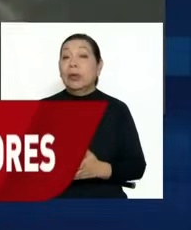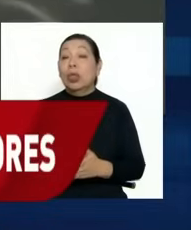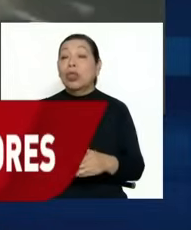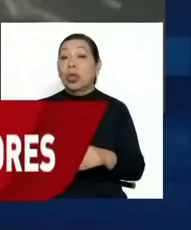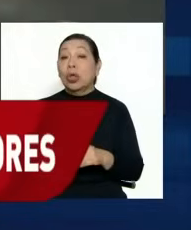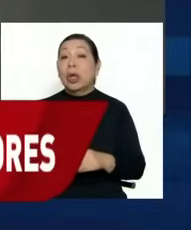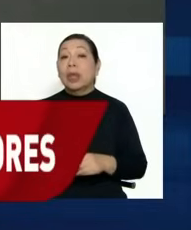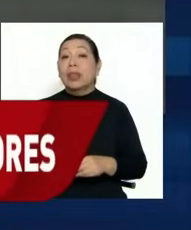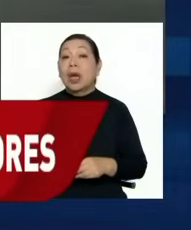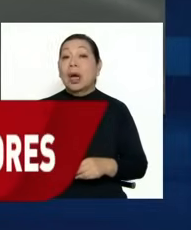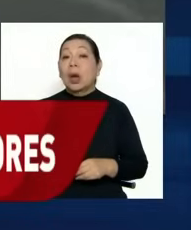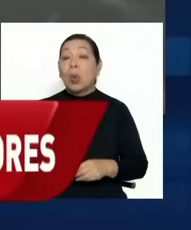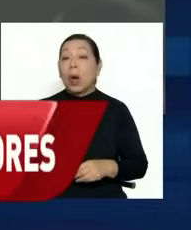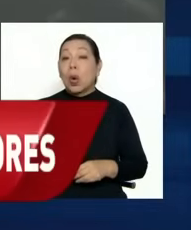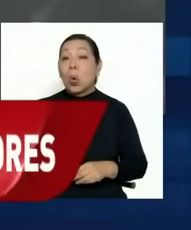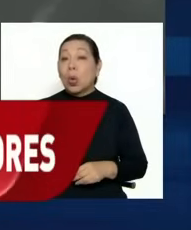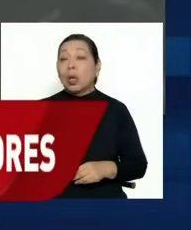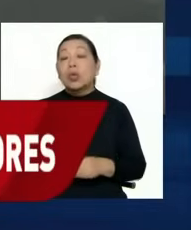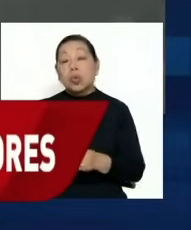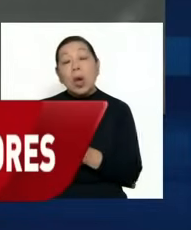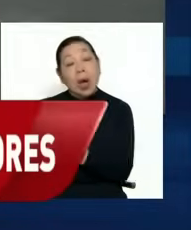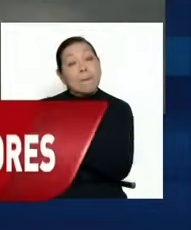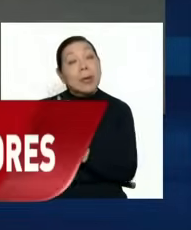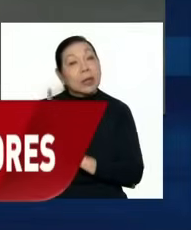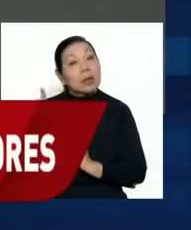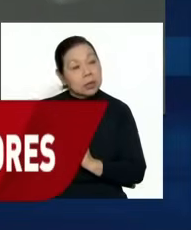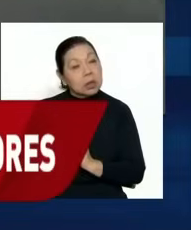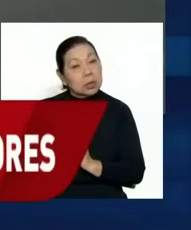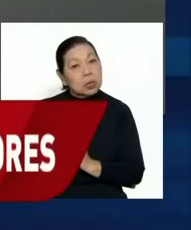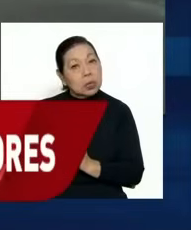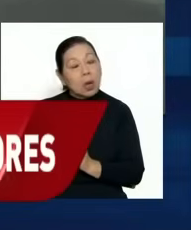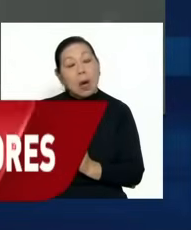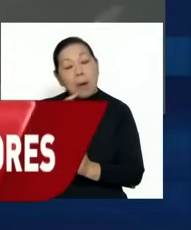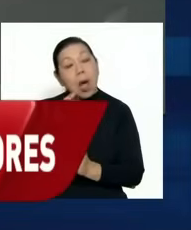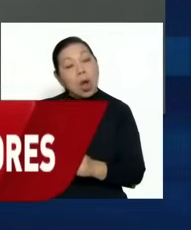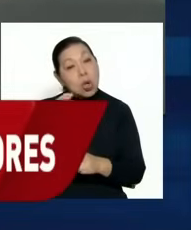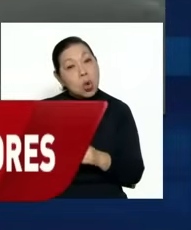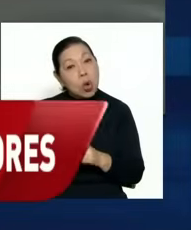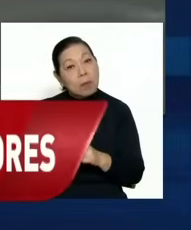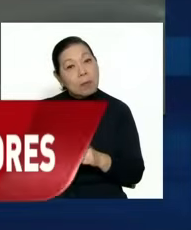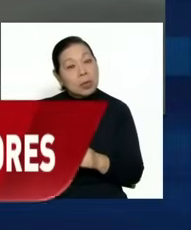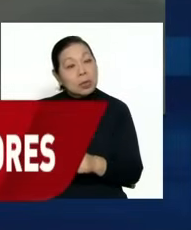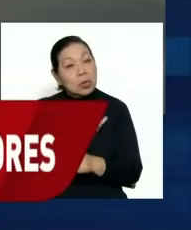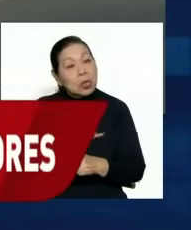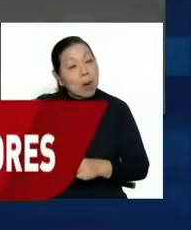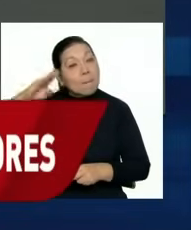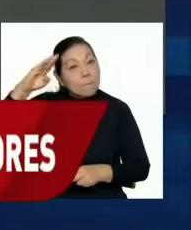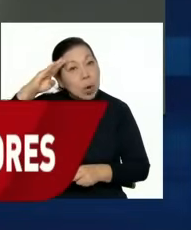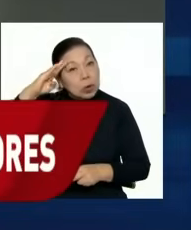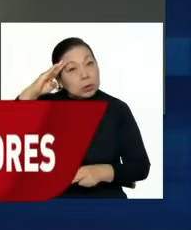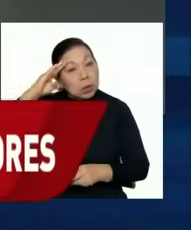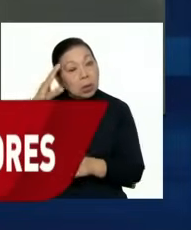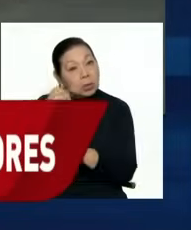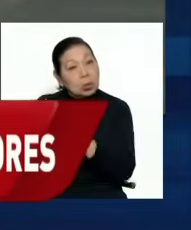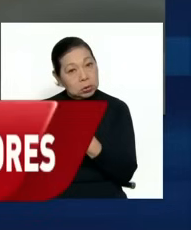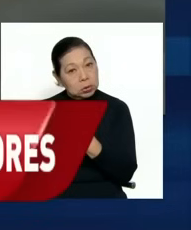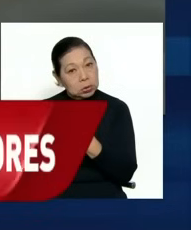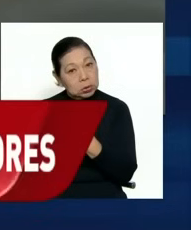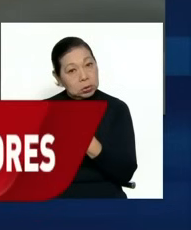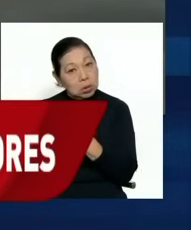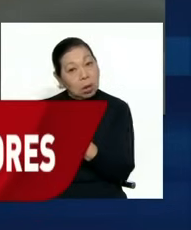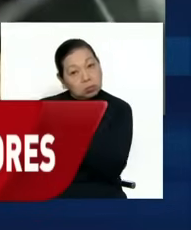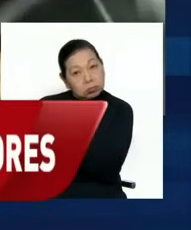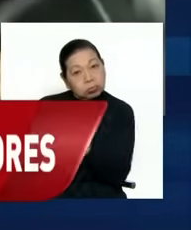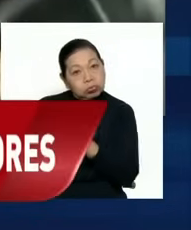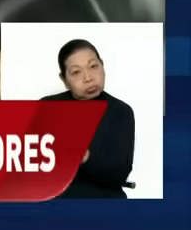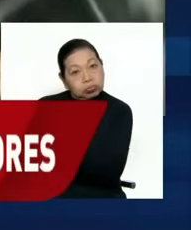doctora Carguajulca, y le he pedido y le he solicitado en nombre de la institución policial sostener una reunión para